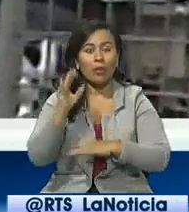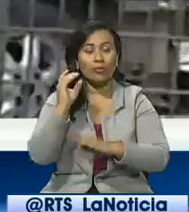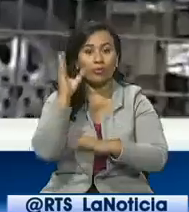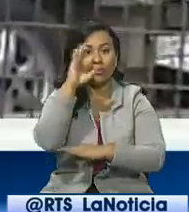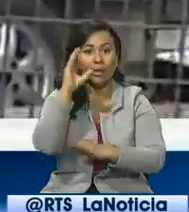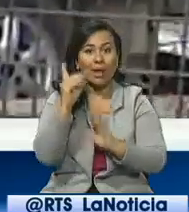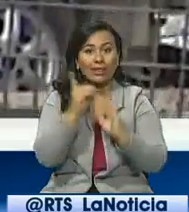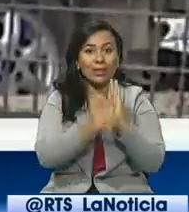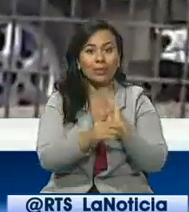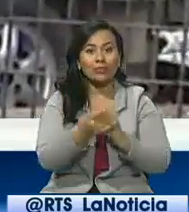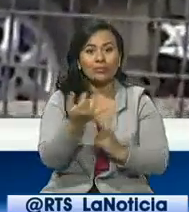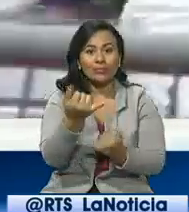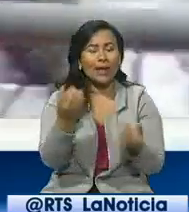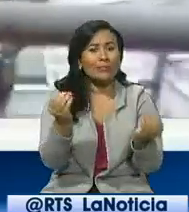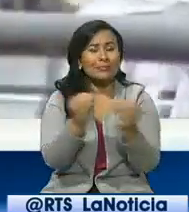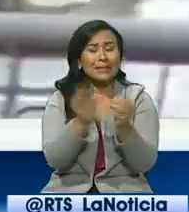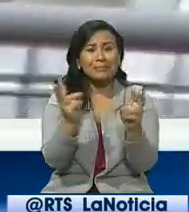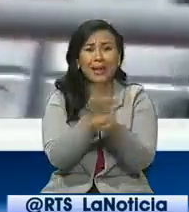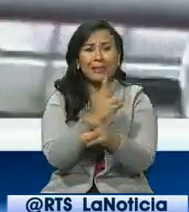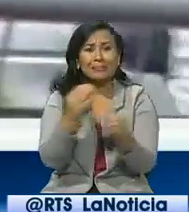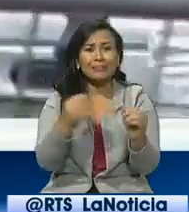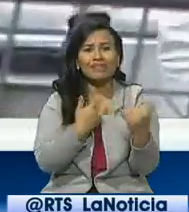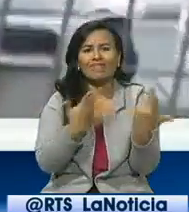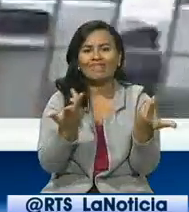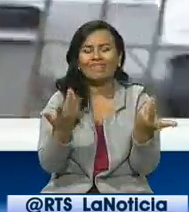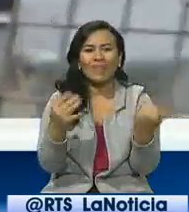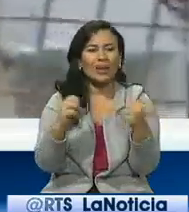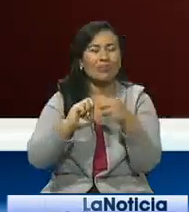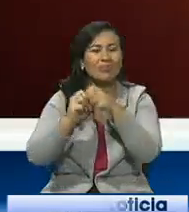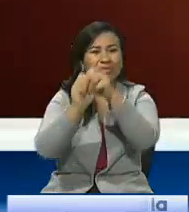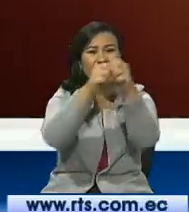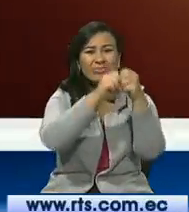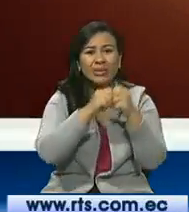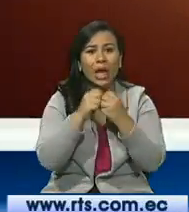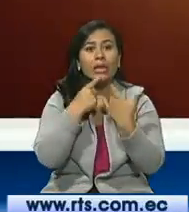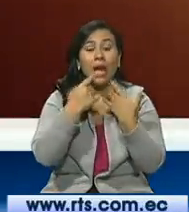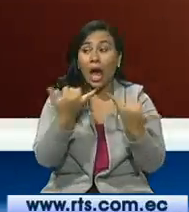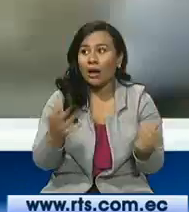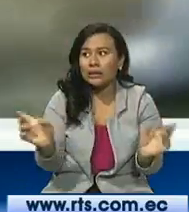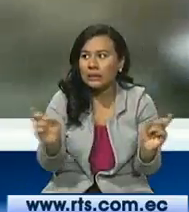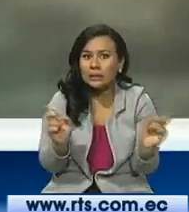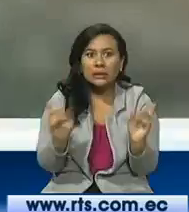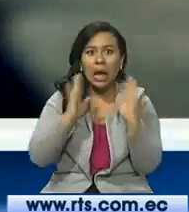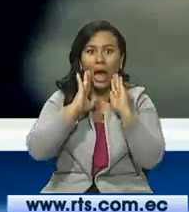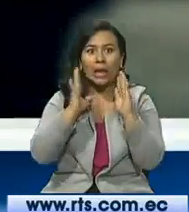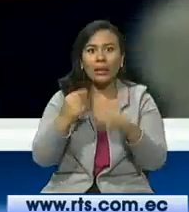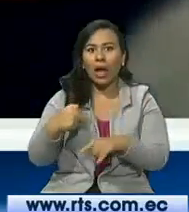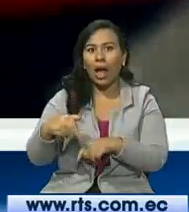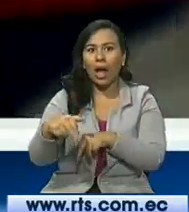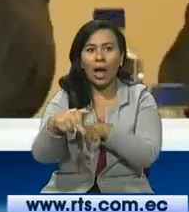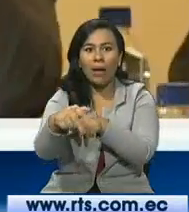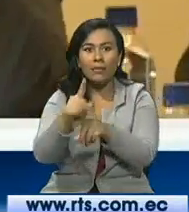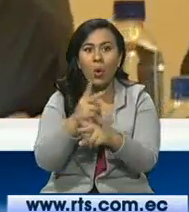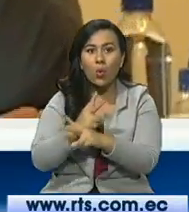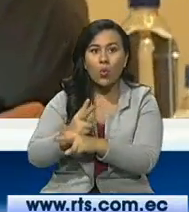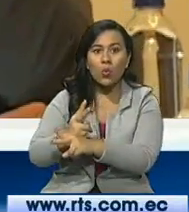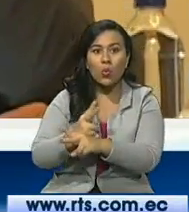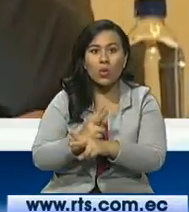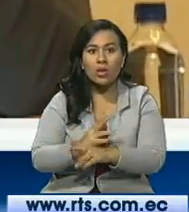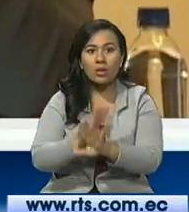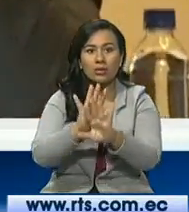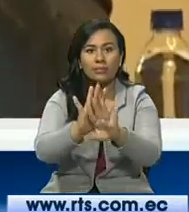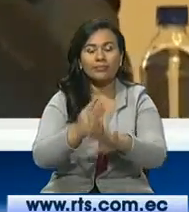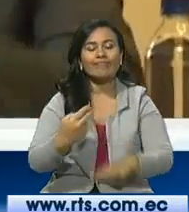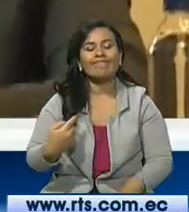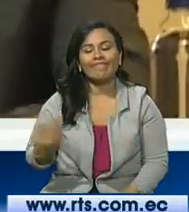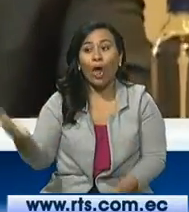caso, la ola de violencia que avanza desde la frontera norte obliga a todos a estar atentos y caminar con cuidado. No estamos exentos a